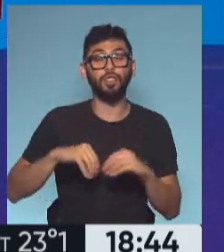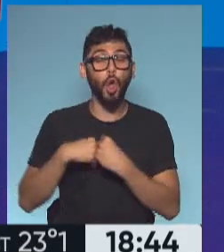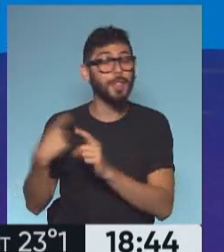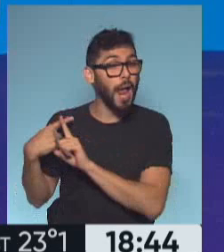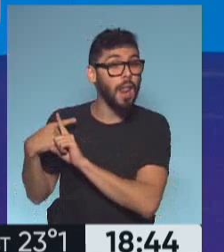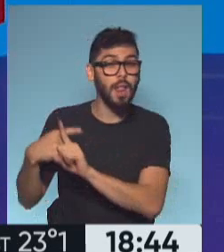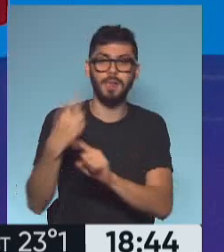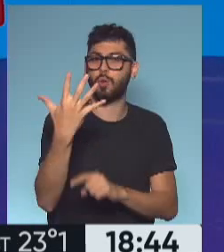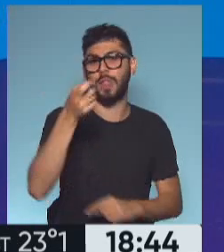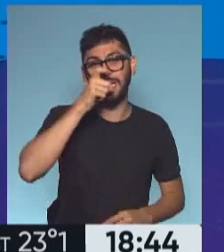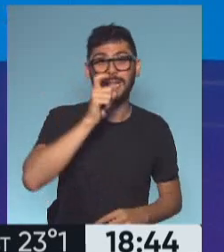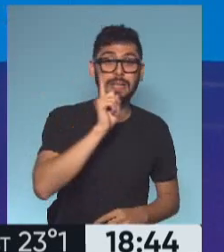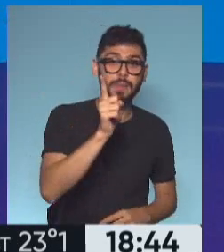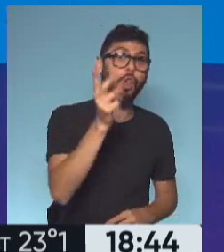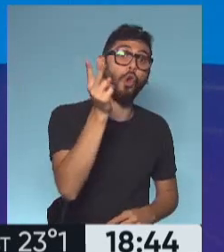los